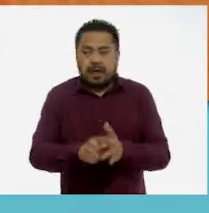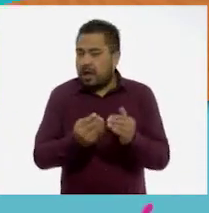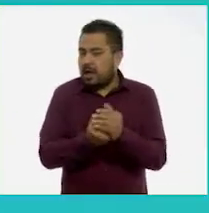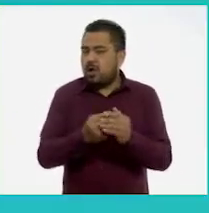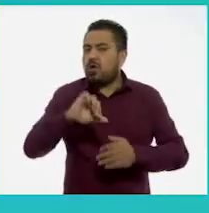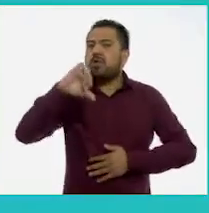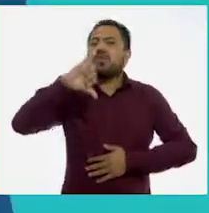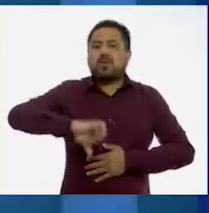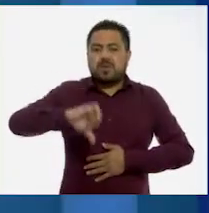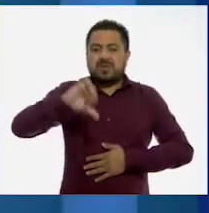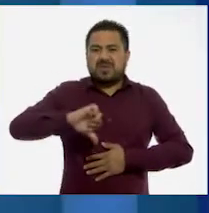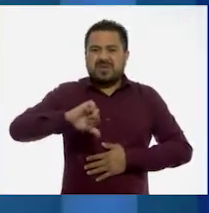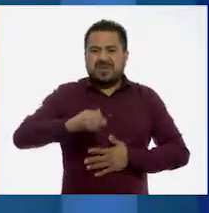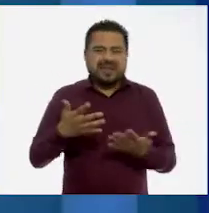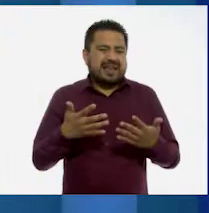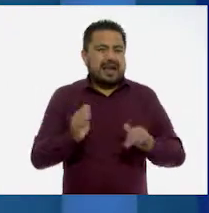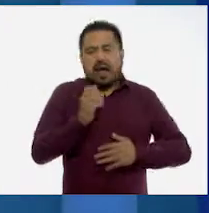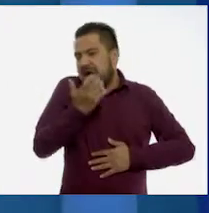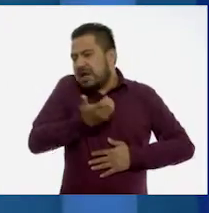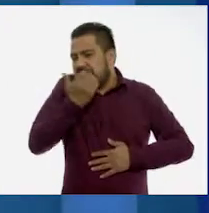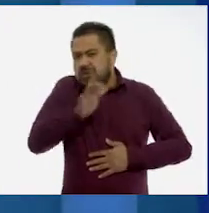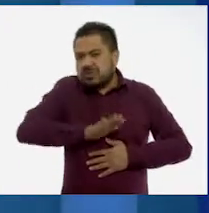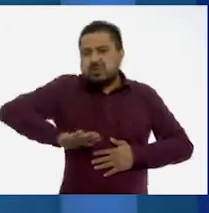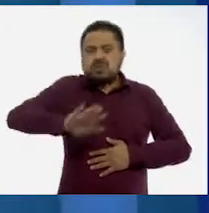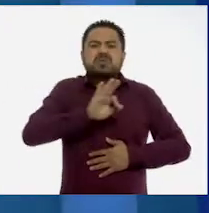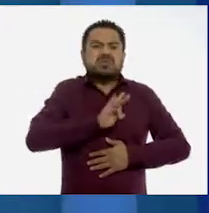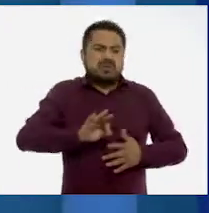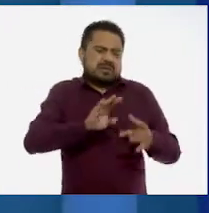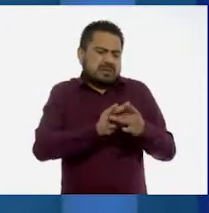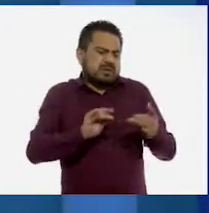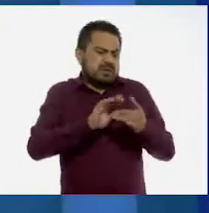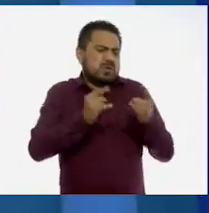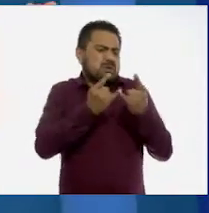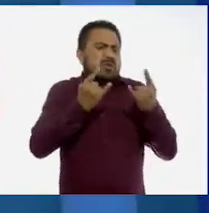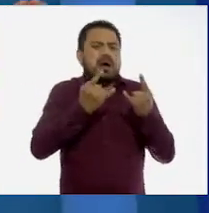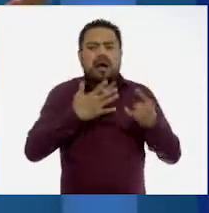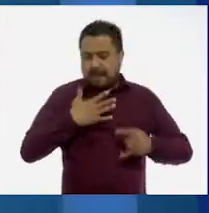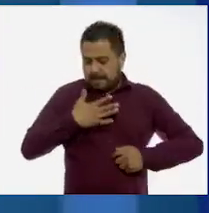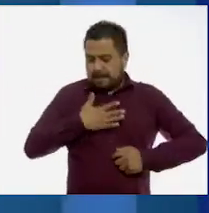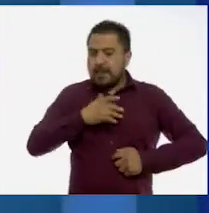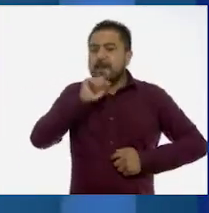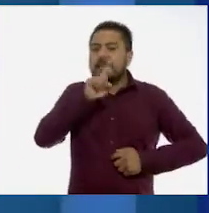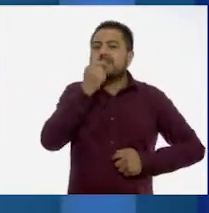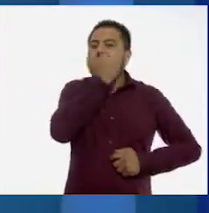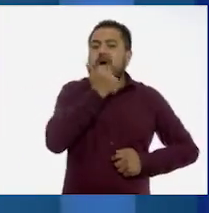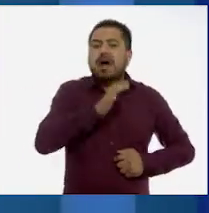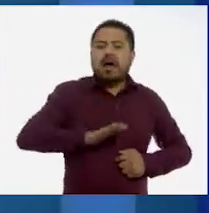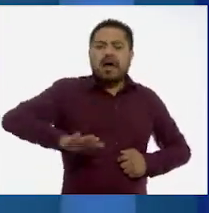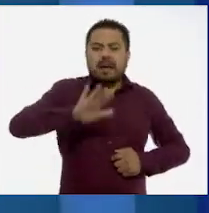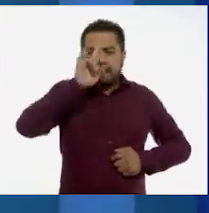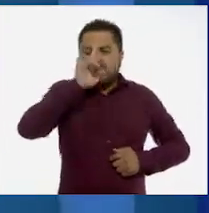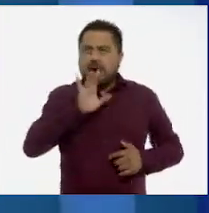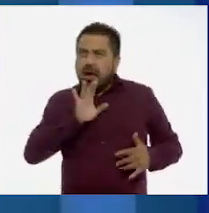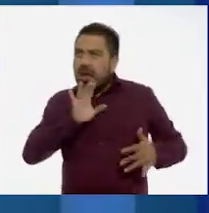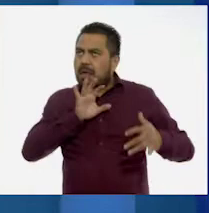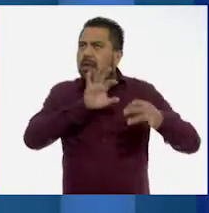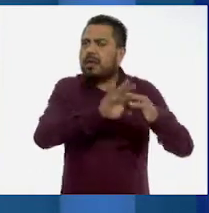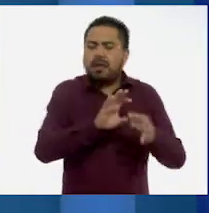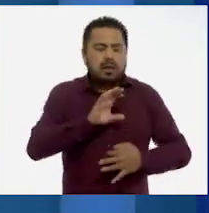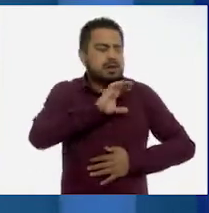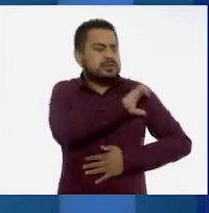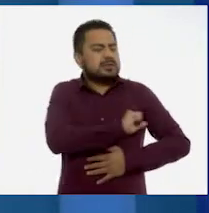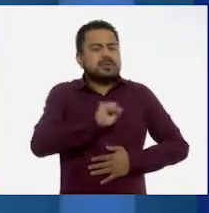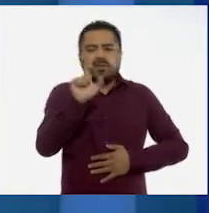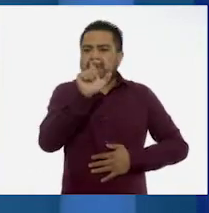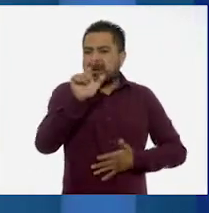día de hoy, como ya es costumbre, nos lees un cuento a mí y a nuestros estudiantes para ir entrando en materia. Ya sabes que nos encanta